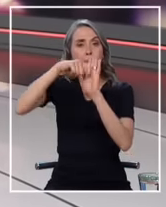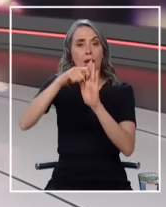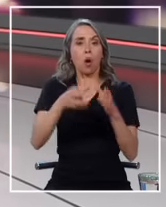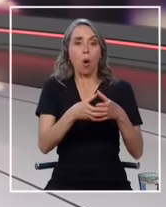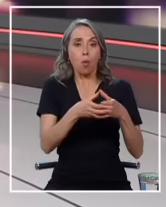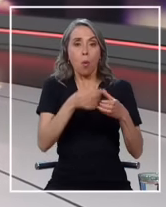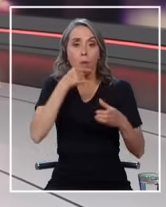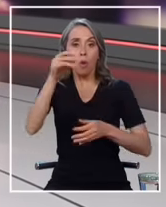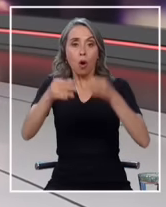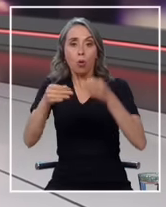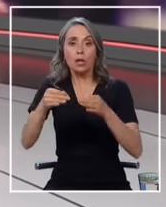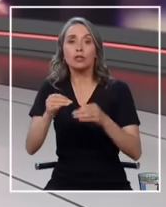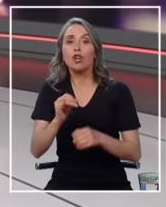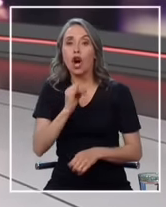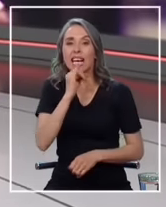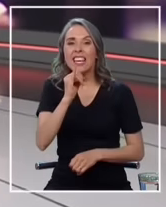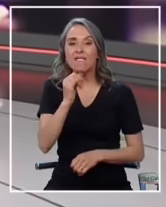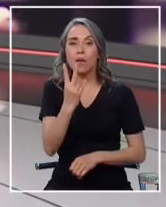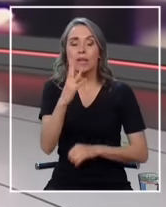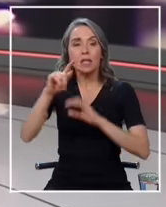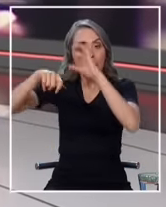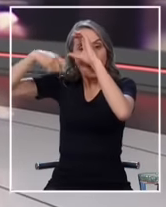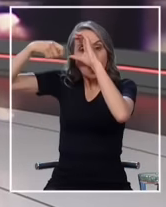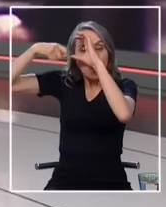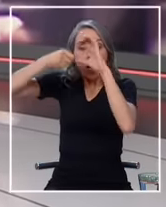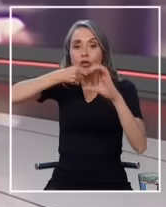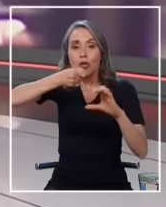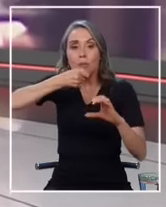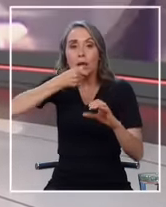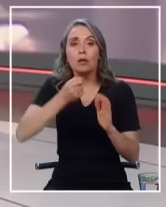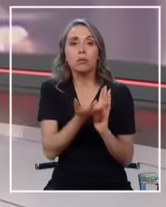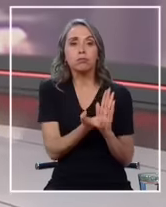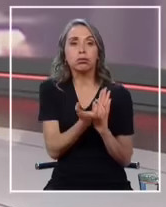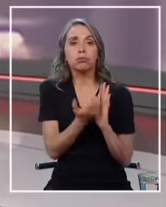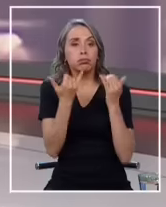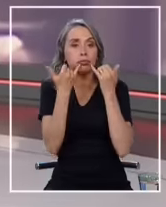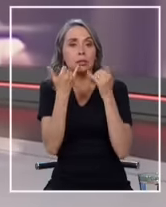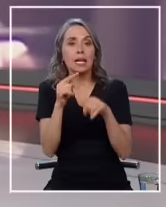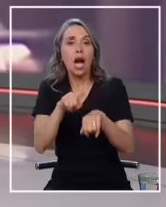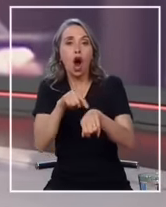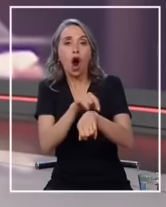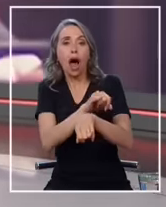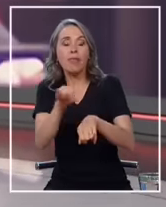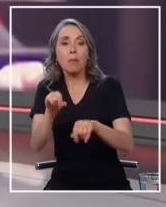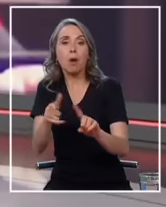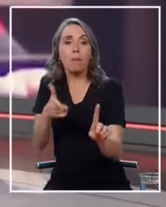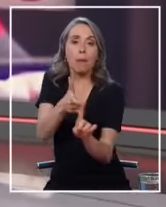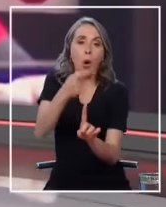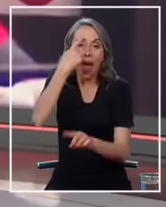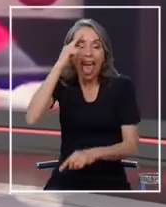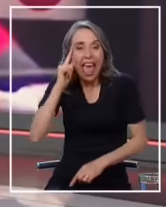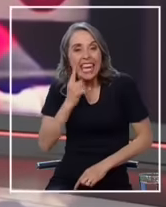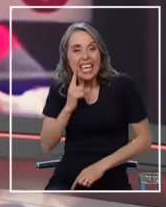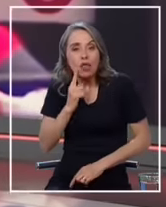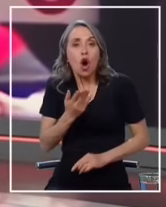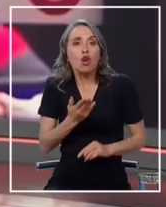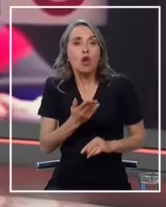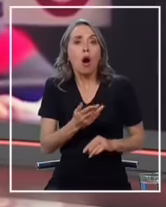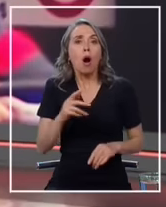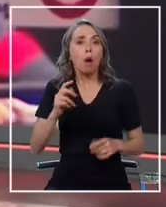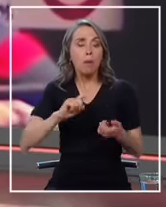criminal, el equipo de Informe 24 accedió a escuchas exclusivas que permiten reconstruir las horas posteriores al baleo y cómo se gestó